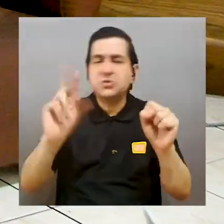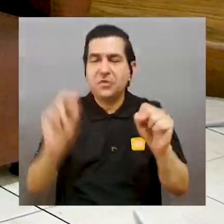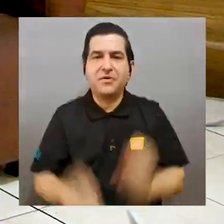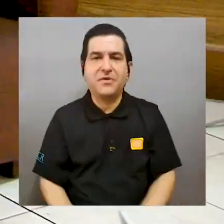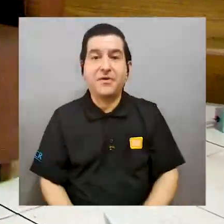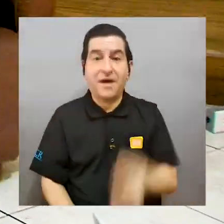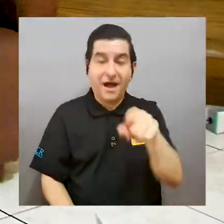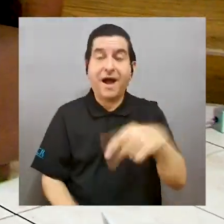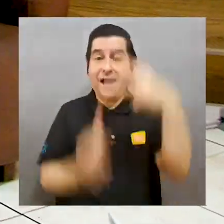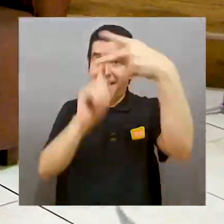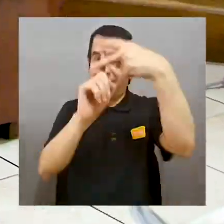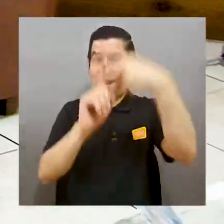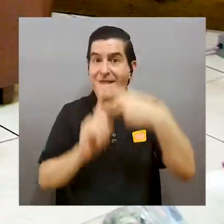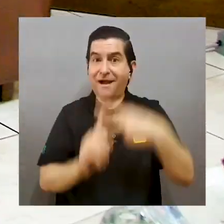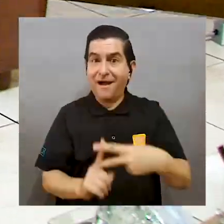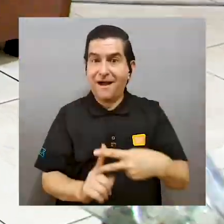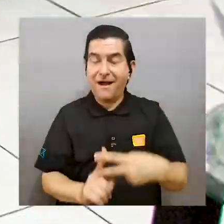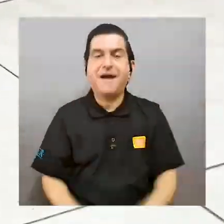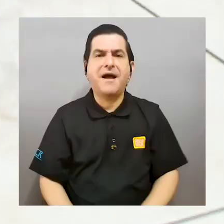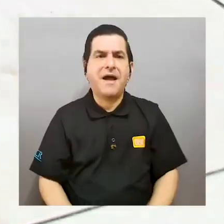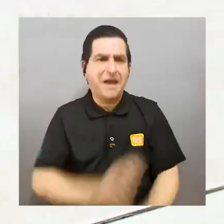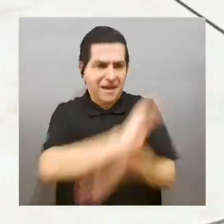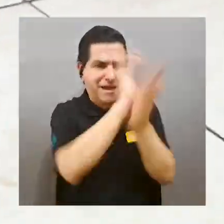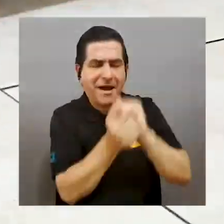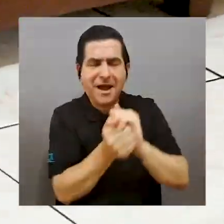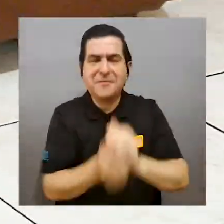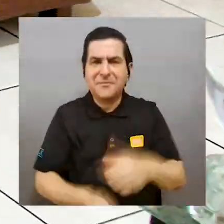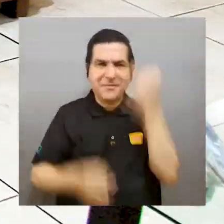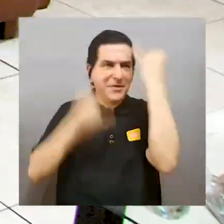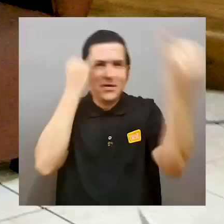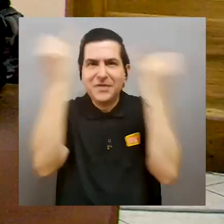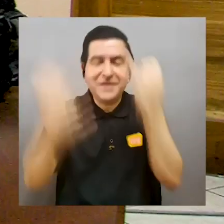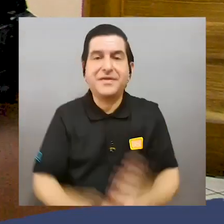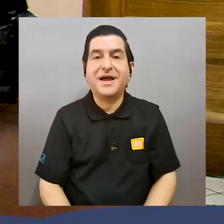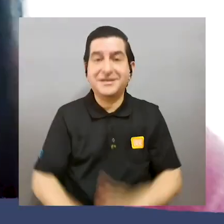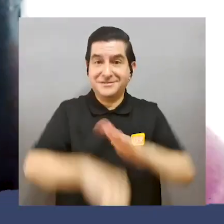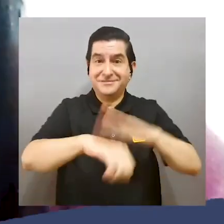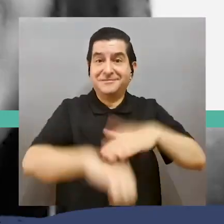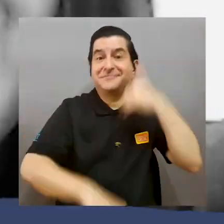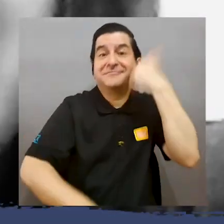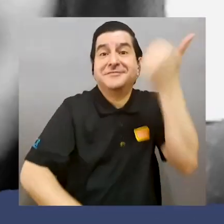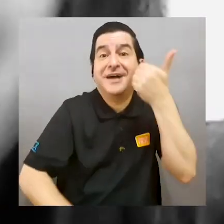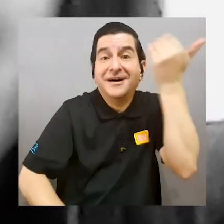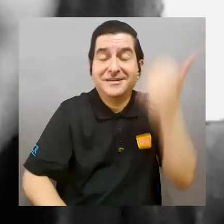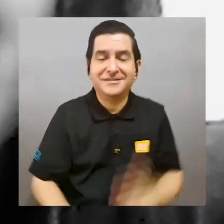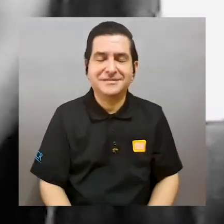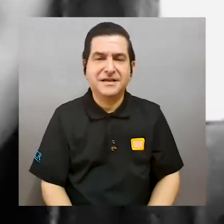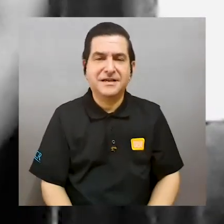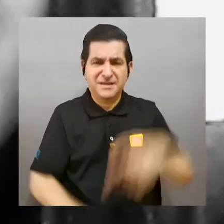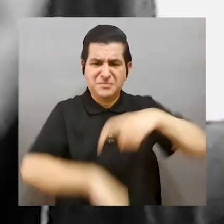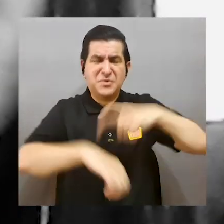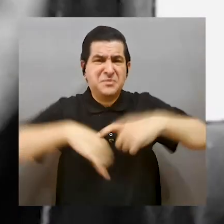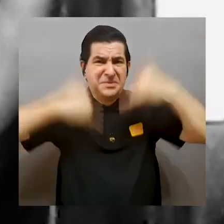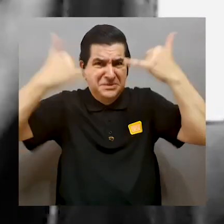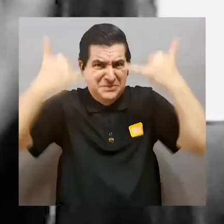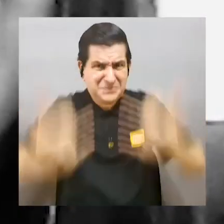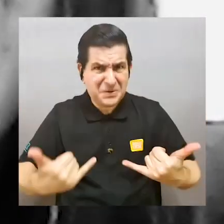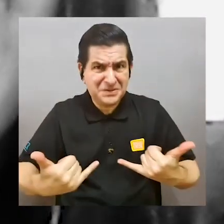gusta, están adquiriendo vocabulario, están intercambiando ideas y eso facilita mucho. En este momento en el que estamos